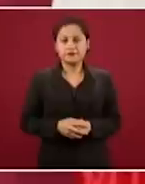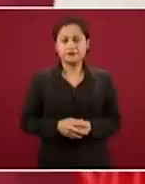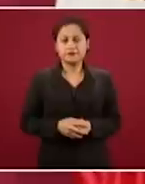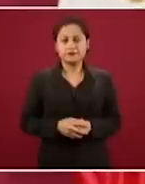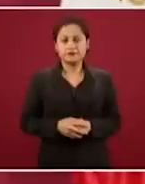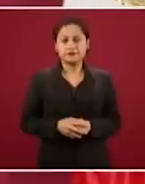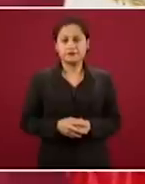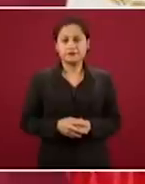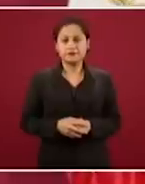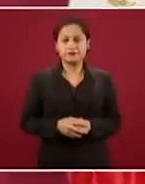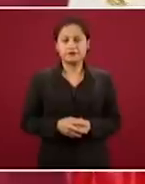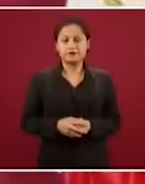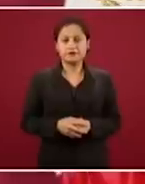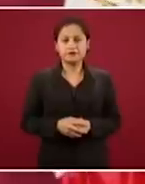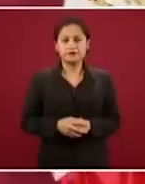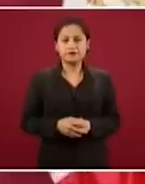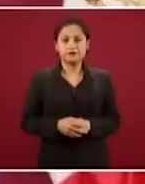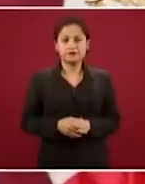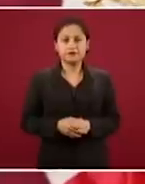con